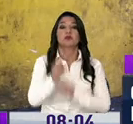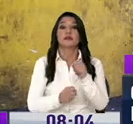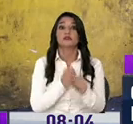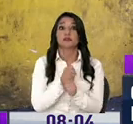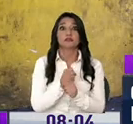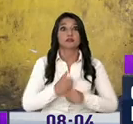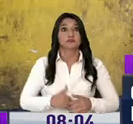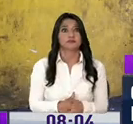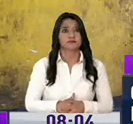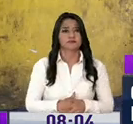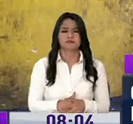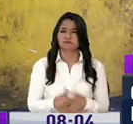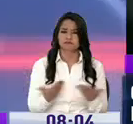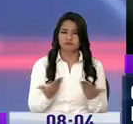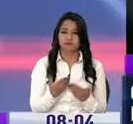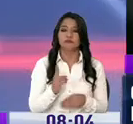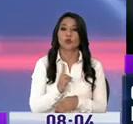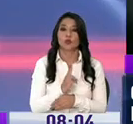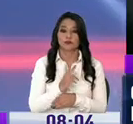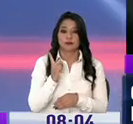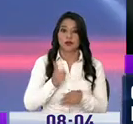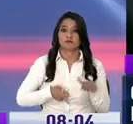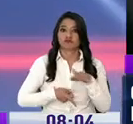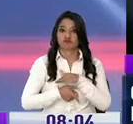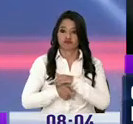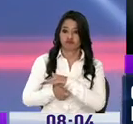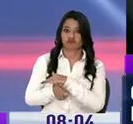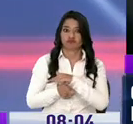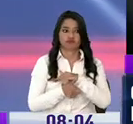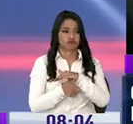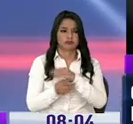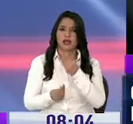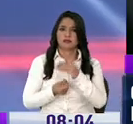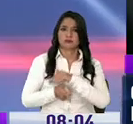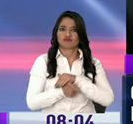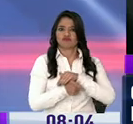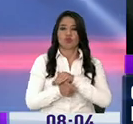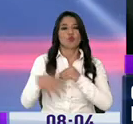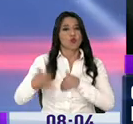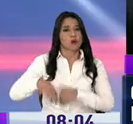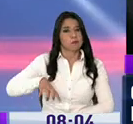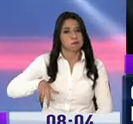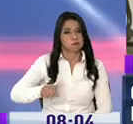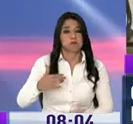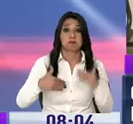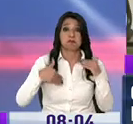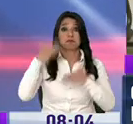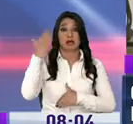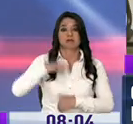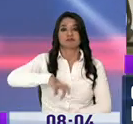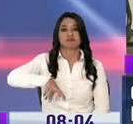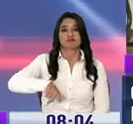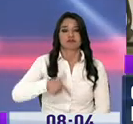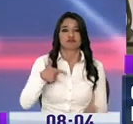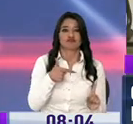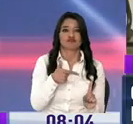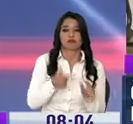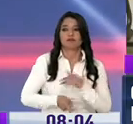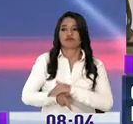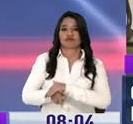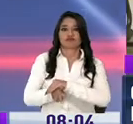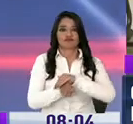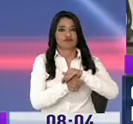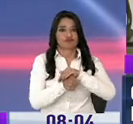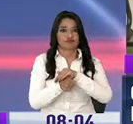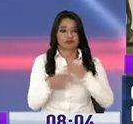edad, quien aparentemente, utilizando el arma de fuego, estaba dedicado a delinquir, específicamente robar a transeúntes. También